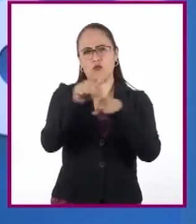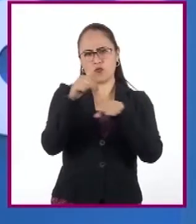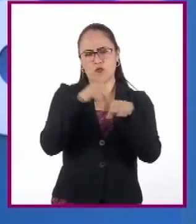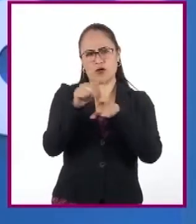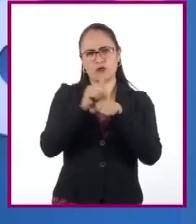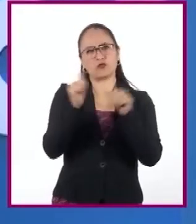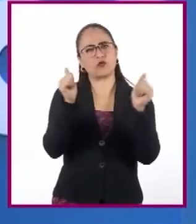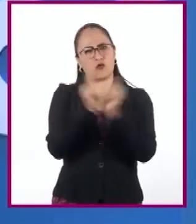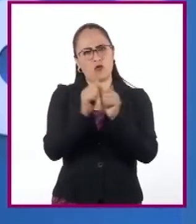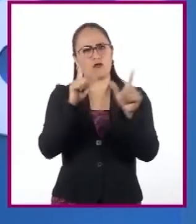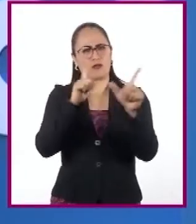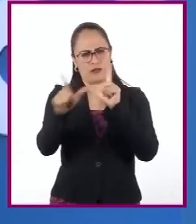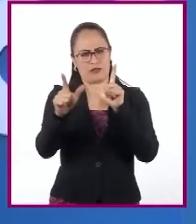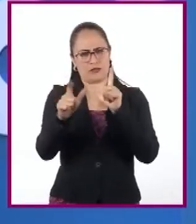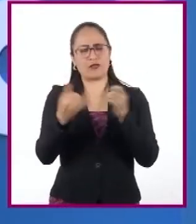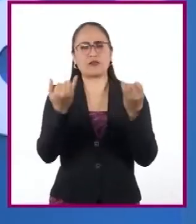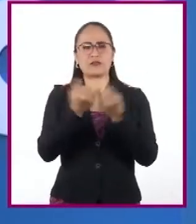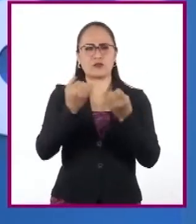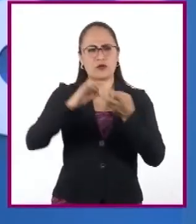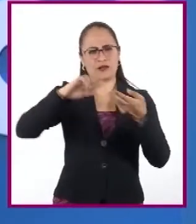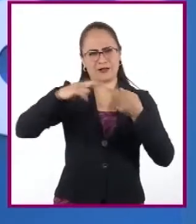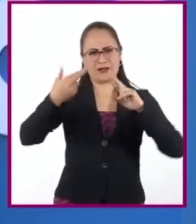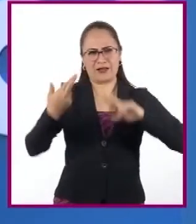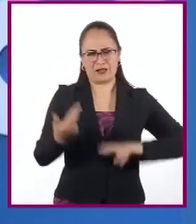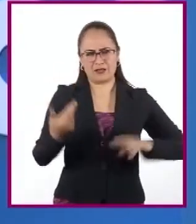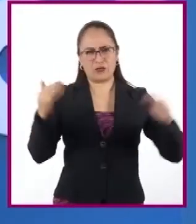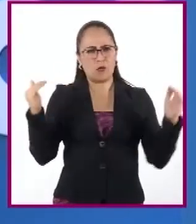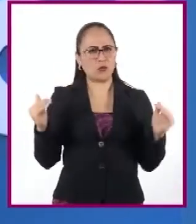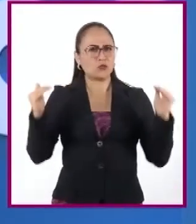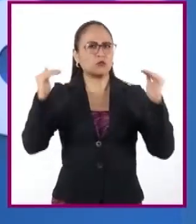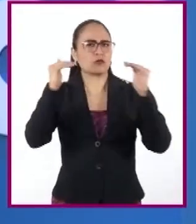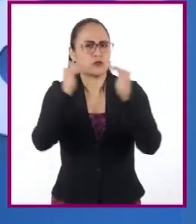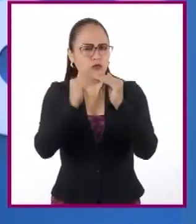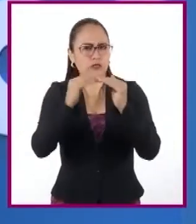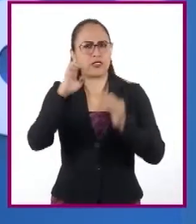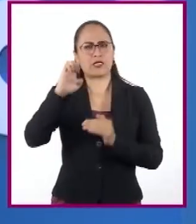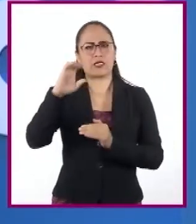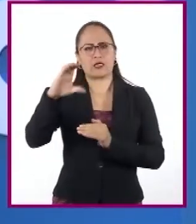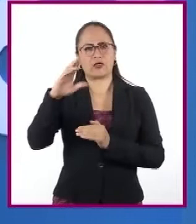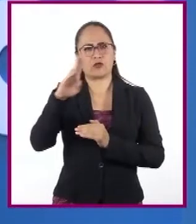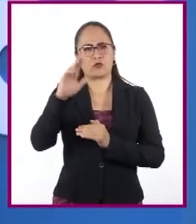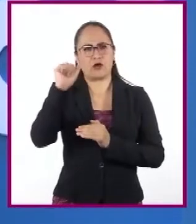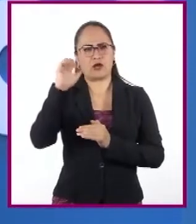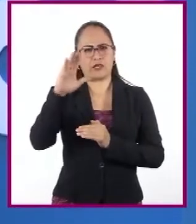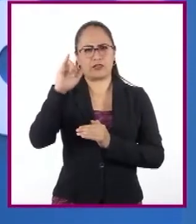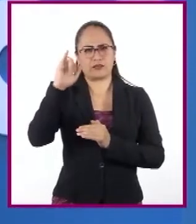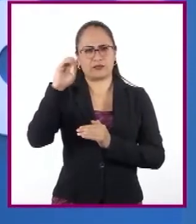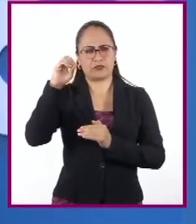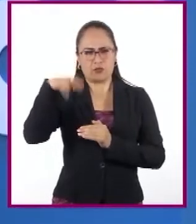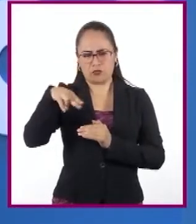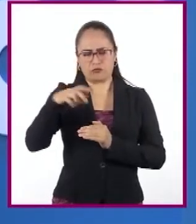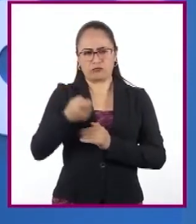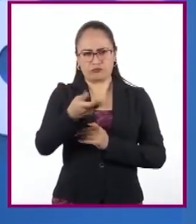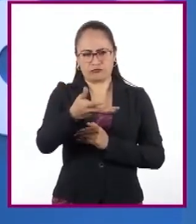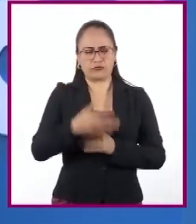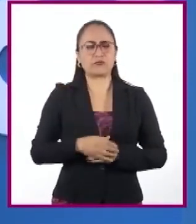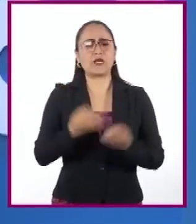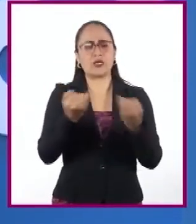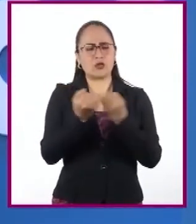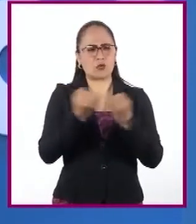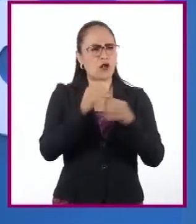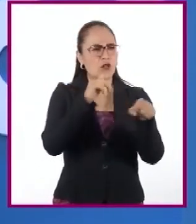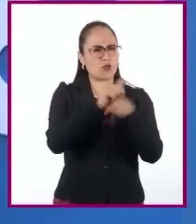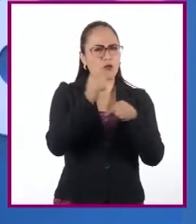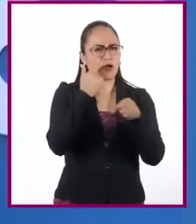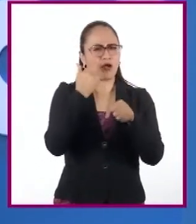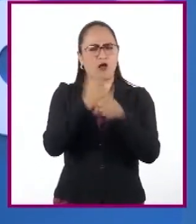literales, establecidas en una relación de igualdad llamada ecuación. Para esto, identificaremos las cantidades